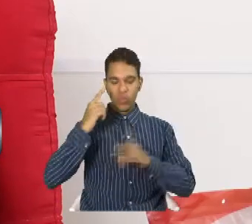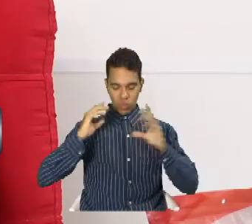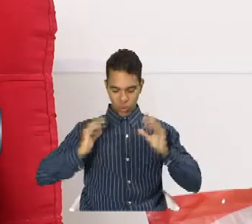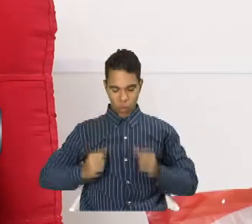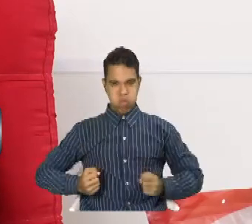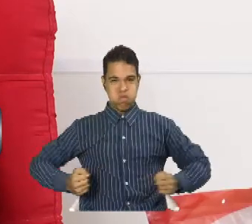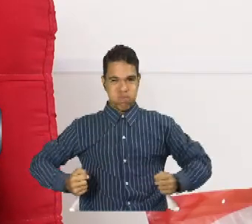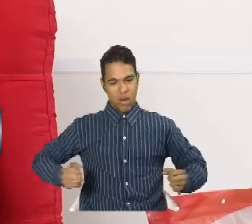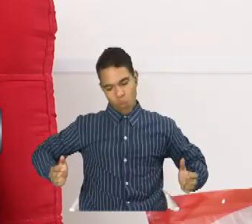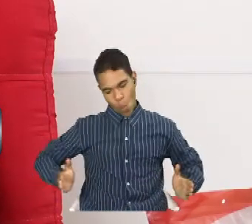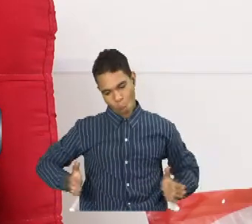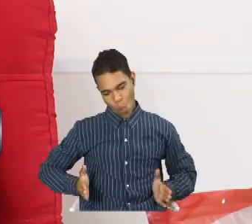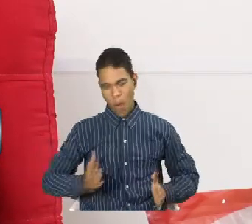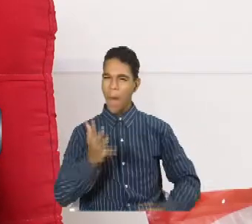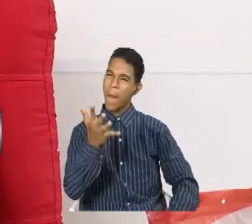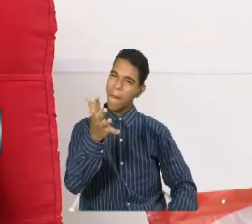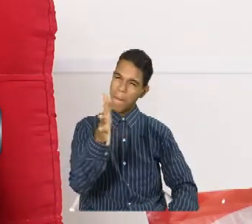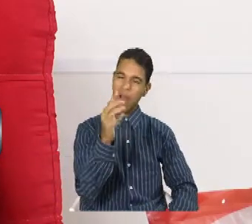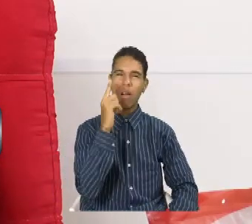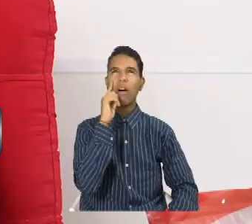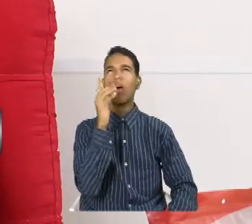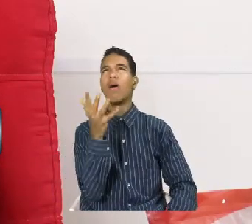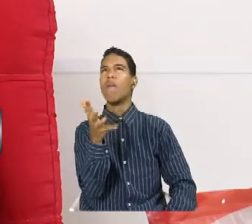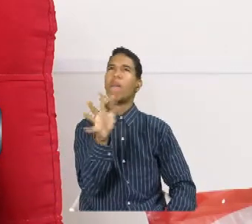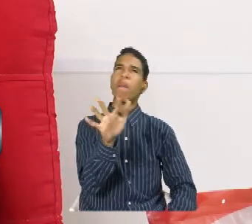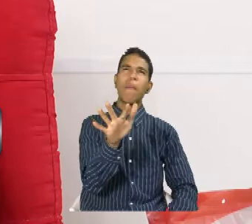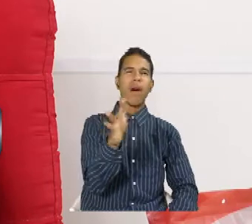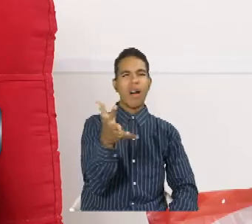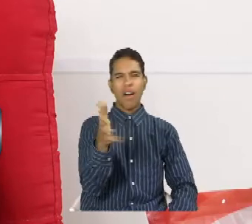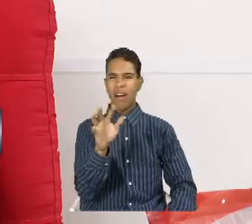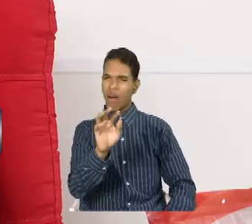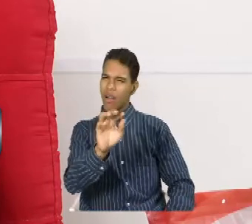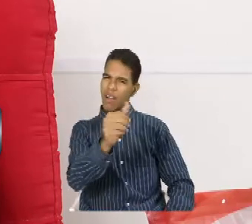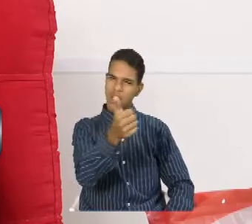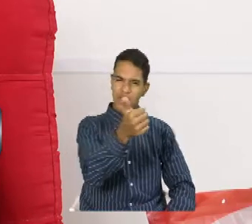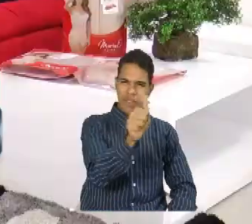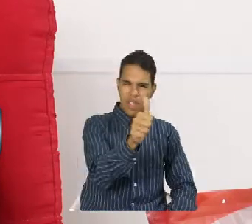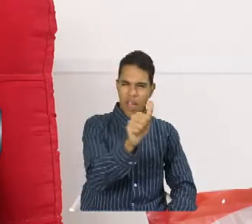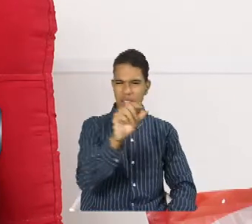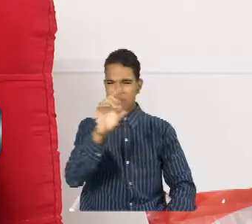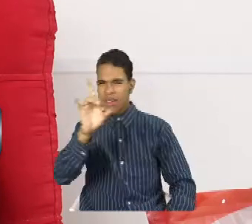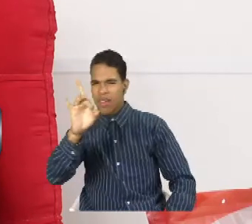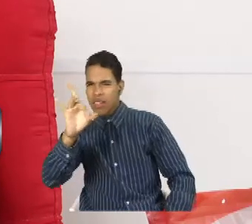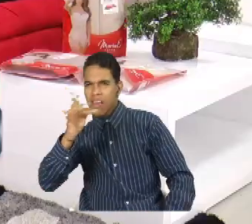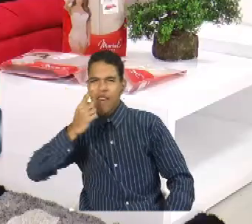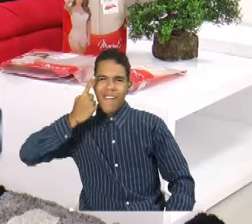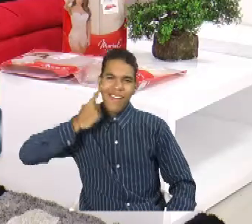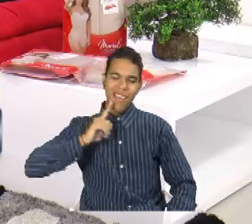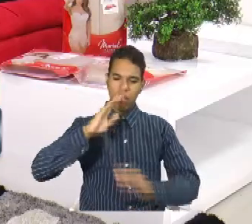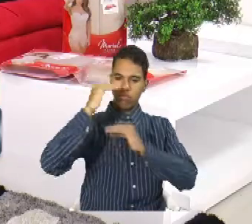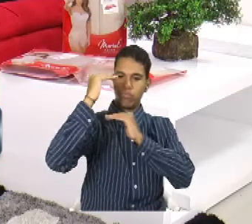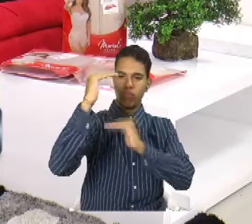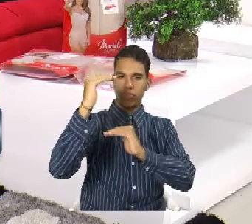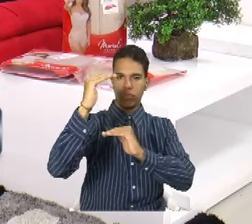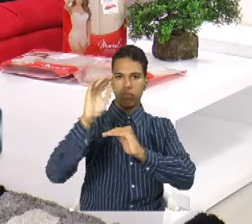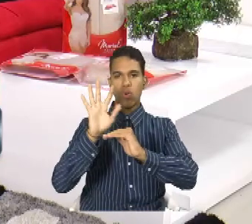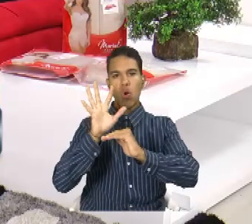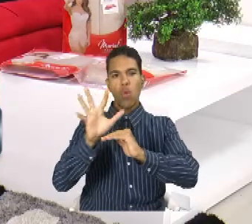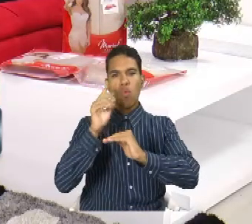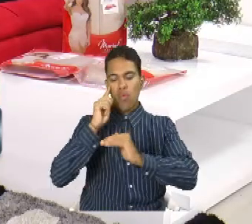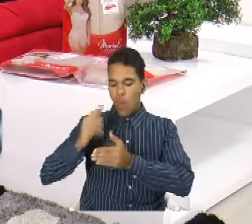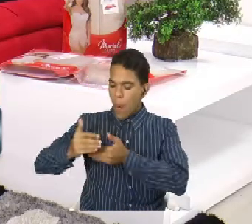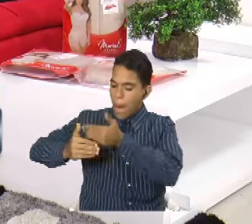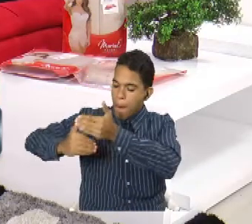Por lo menos, alrededor de como mínimo entre 10, 15 días es lo que una persona pues normalmente dura en proceso